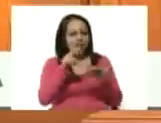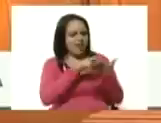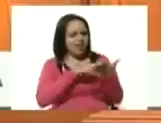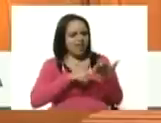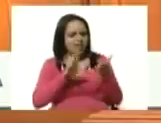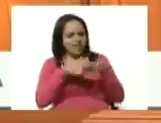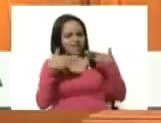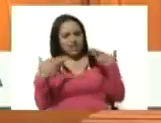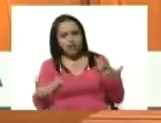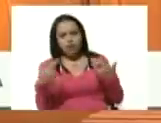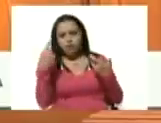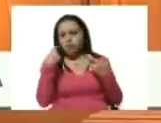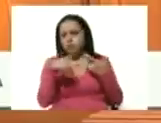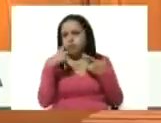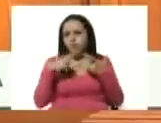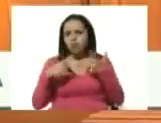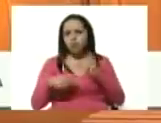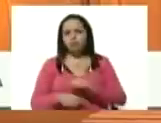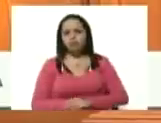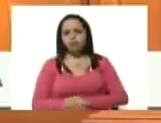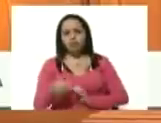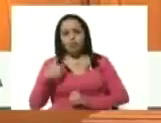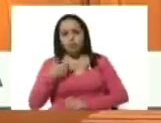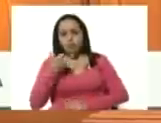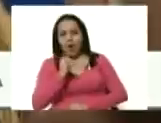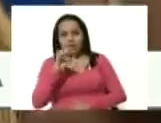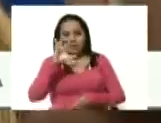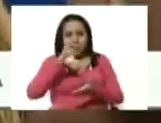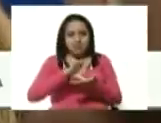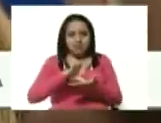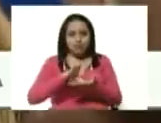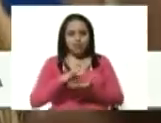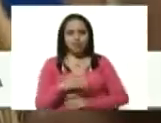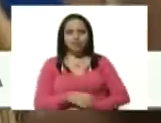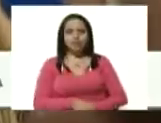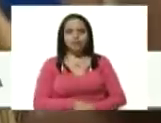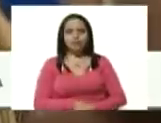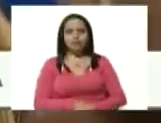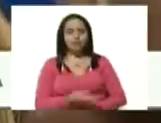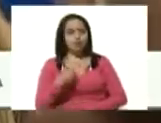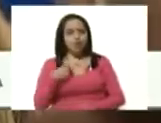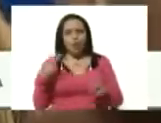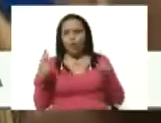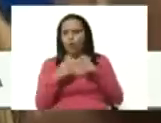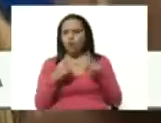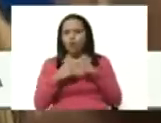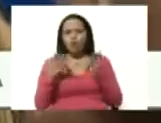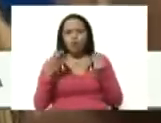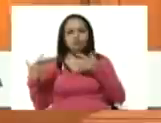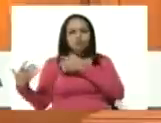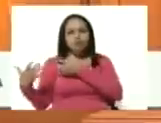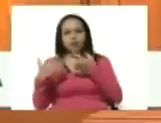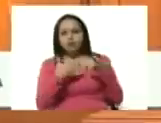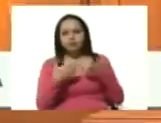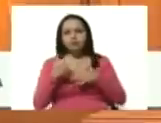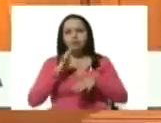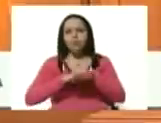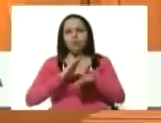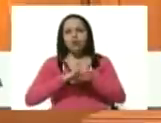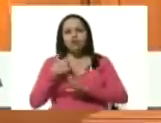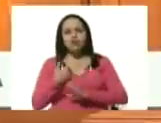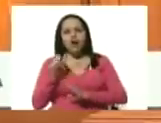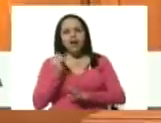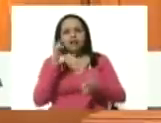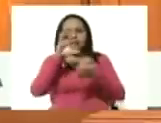libros. Uno que está en el ojo del huracán, Pascualina. Yo conozco mucho de la guerra, porque estoy en el ojo del